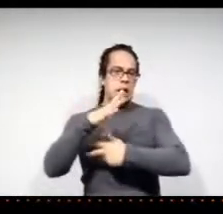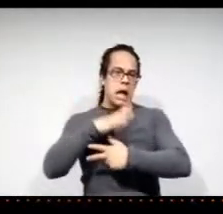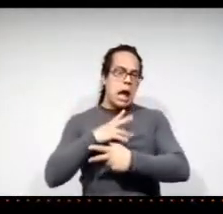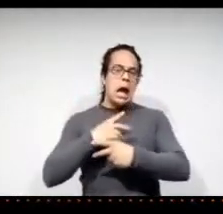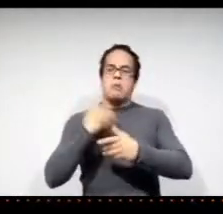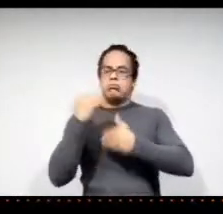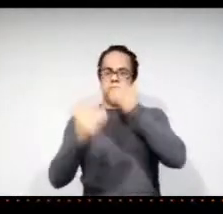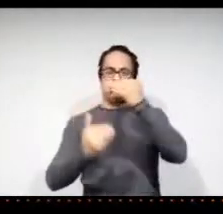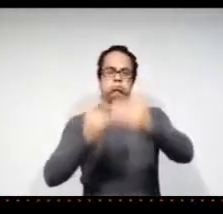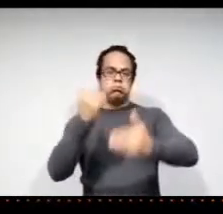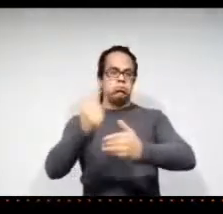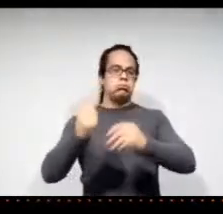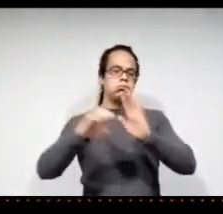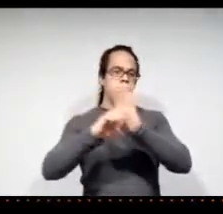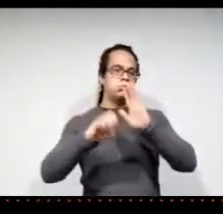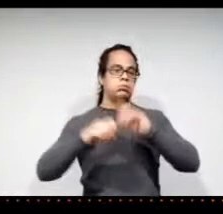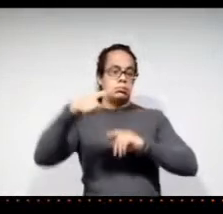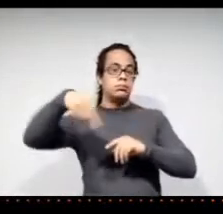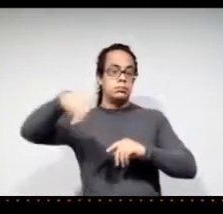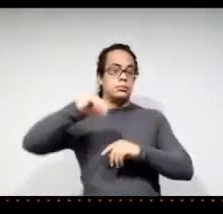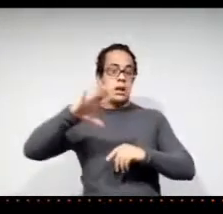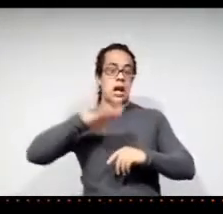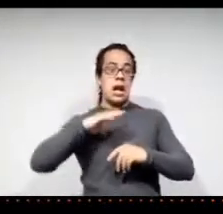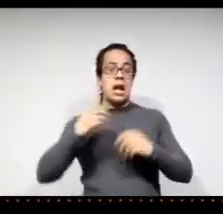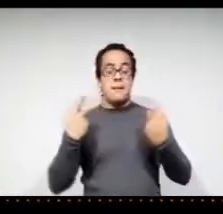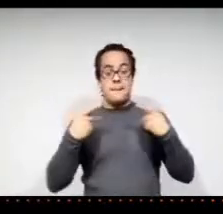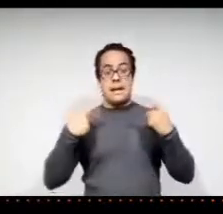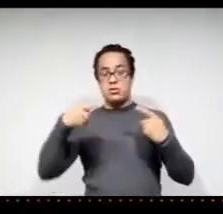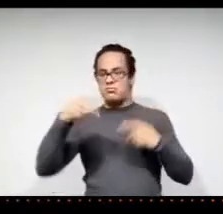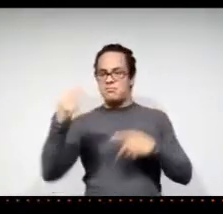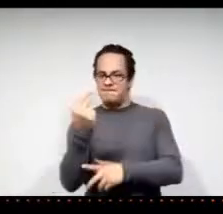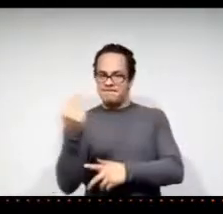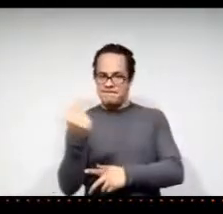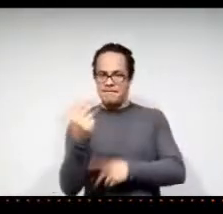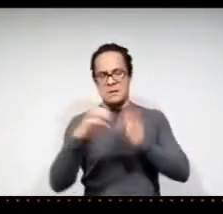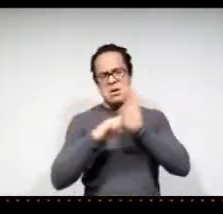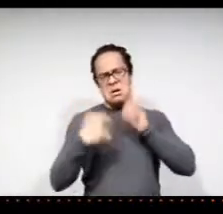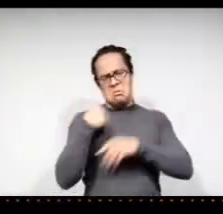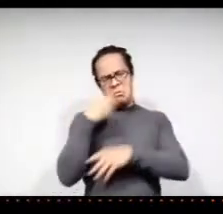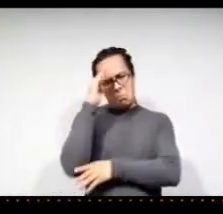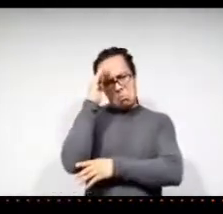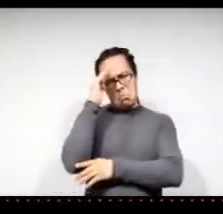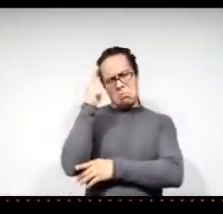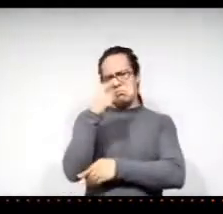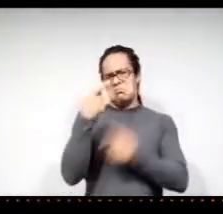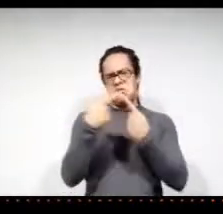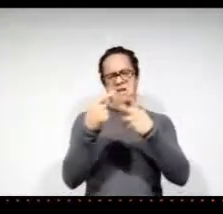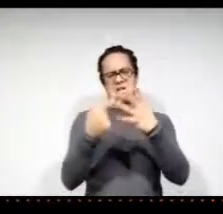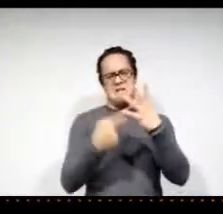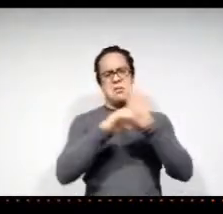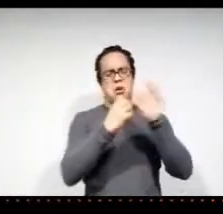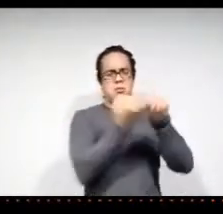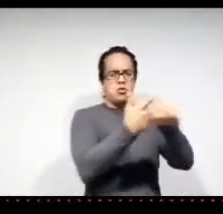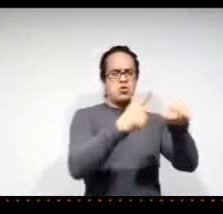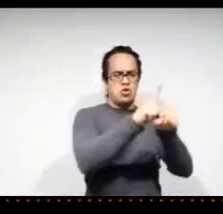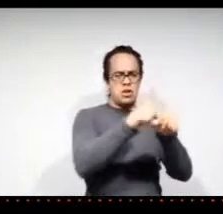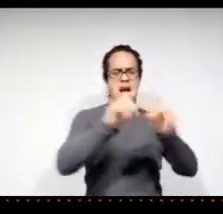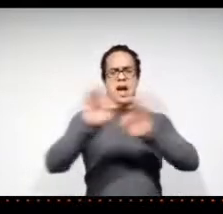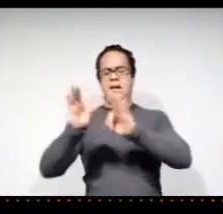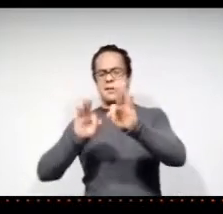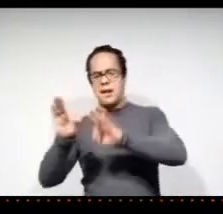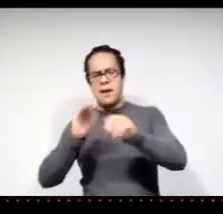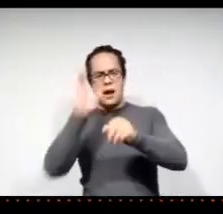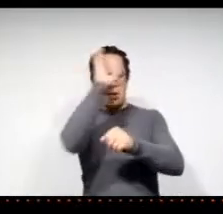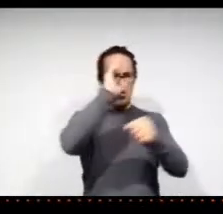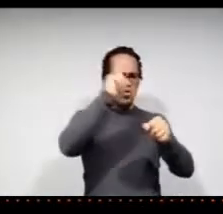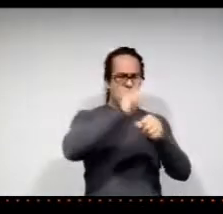rodean o que demandan una respuesta de la universidad. Pensemos en todos los sectores, desde lo social, lo laboral, lo cultural,